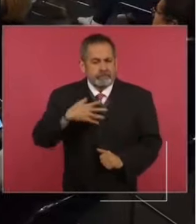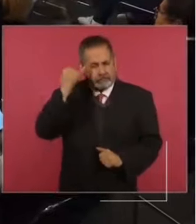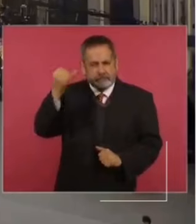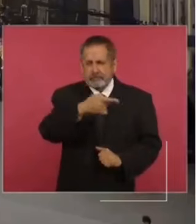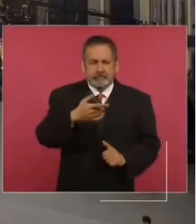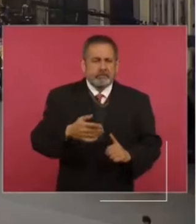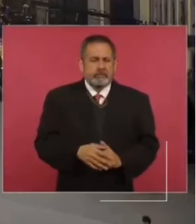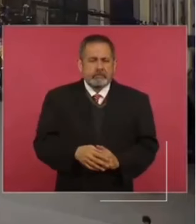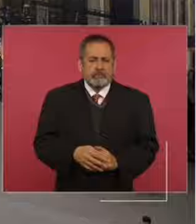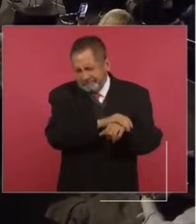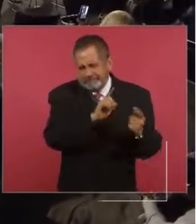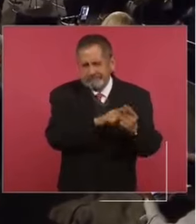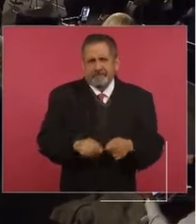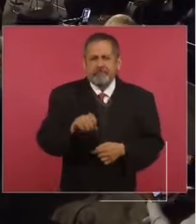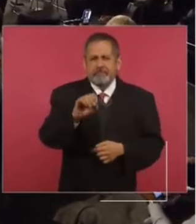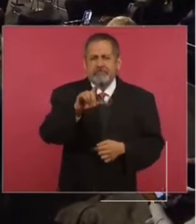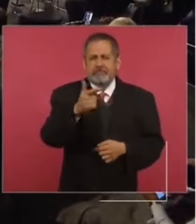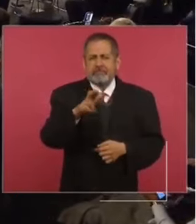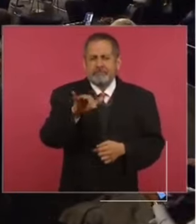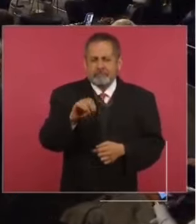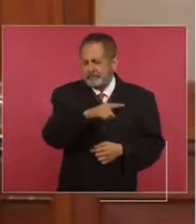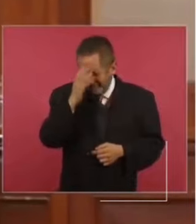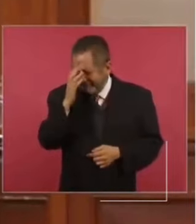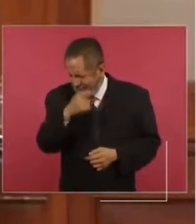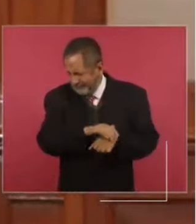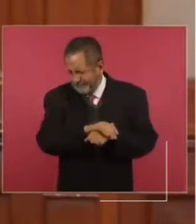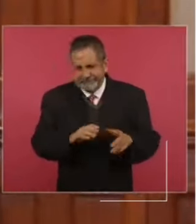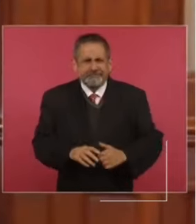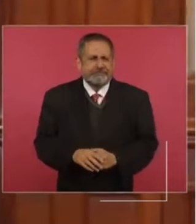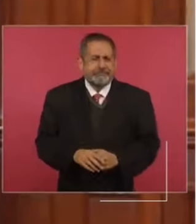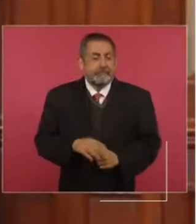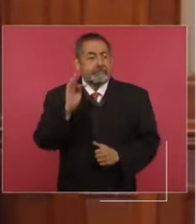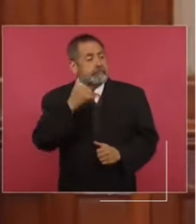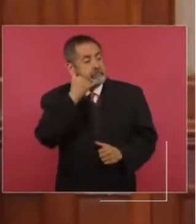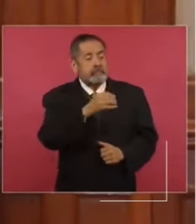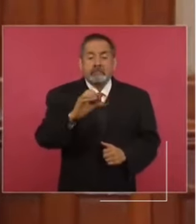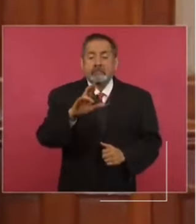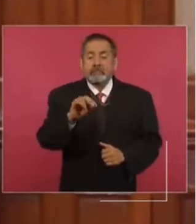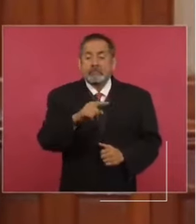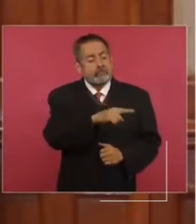imagínense si de repente Olegario Vázquez le dijera a Ciro,